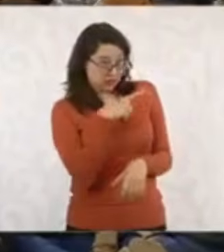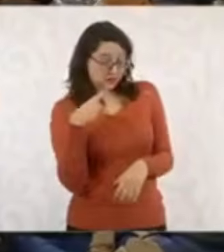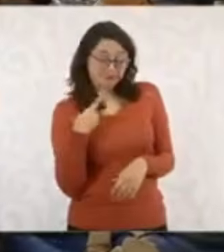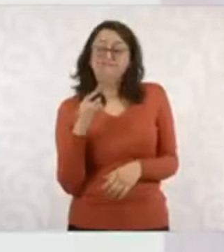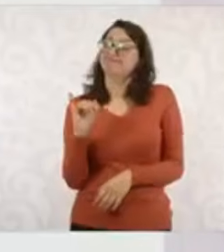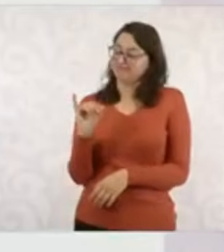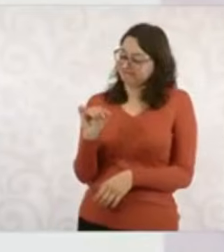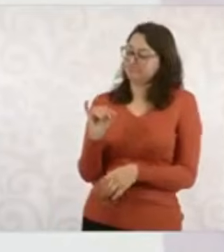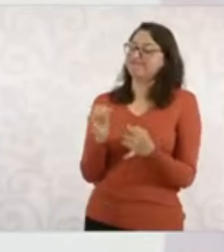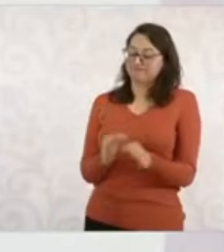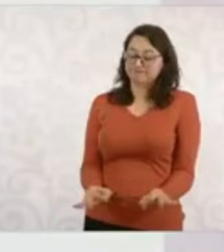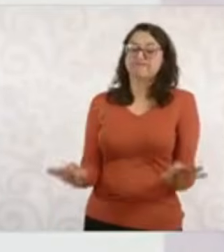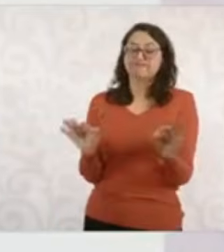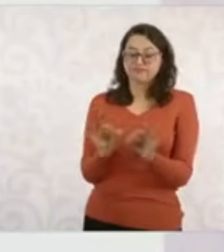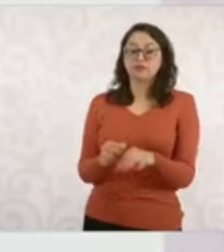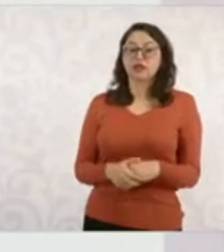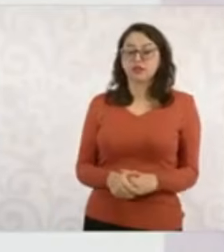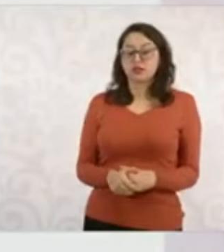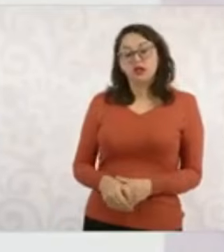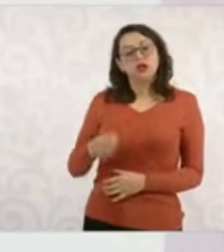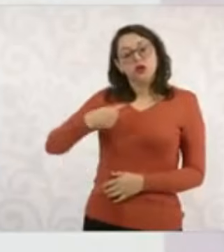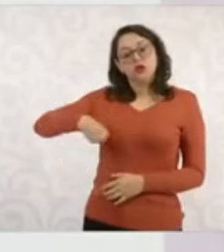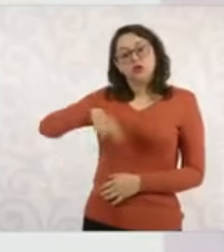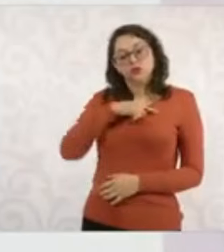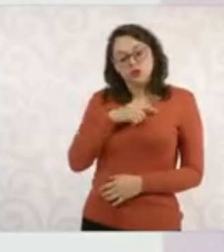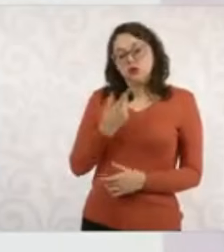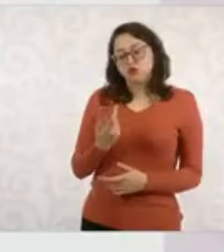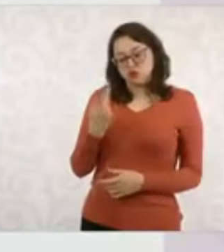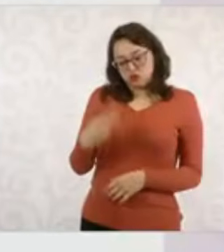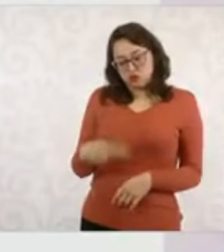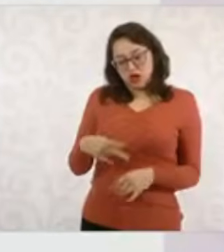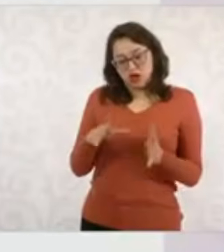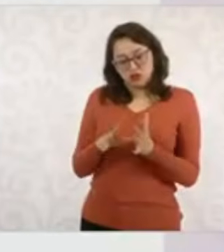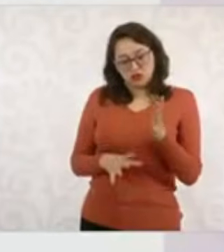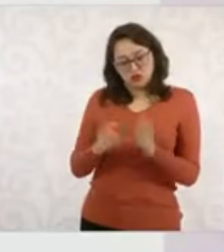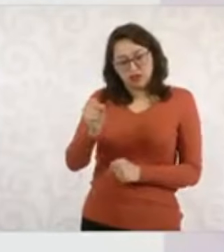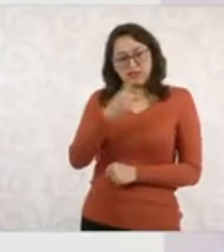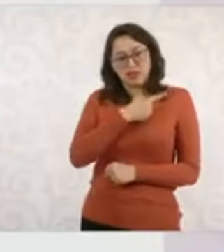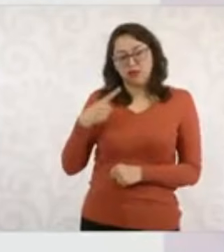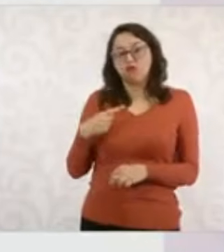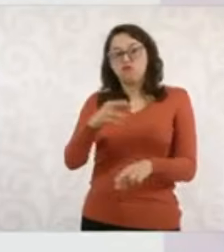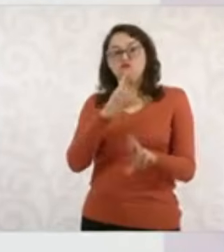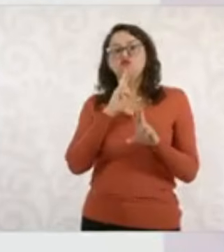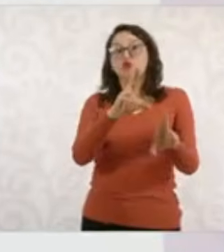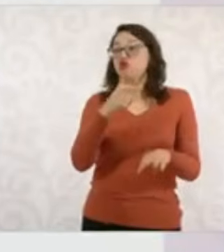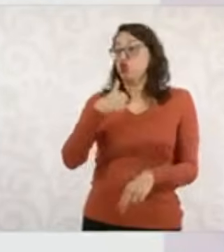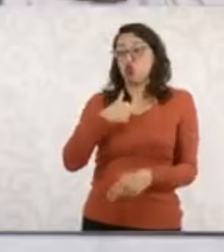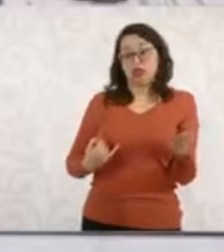importante. Nosotros, en el marco de nuestra Constitución, tenemos que contestar porque no es una decisión